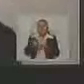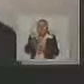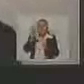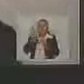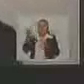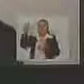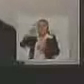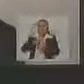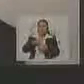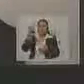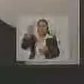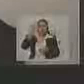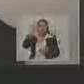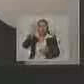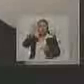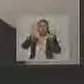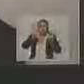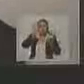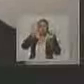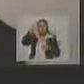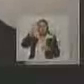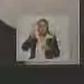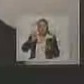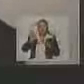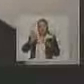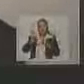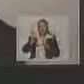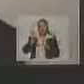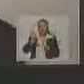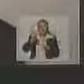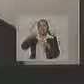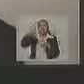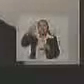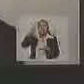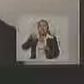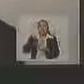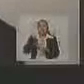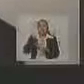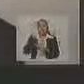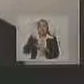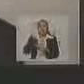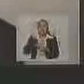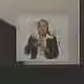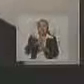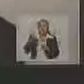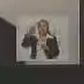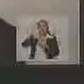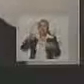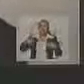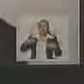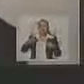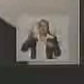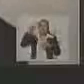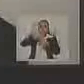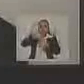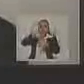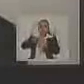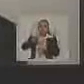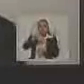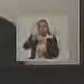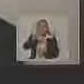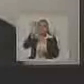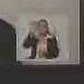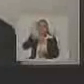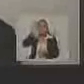6 ferias del empleo con más de 13 mil vacantes, y de las cuales el 50%